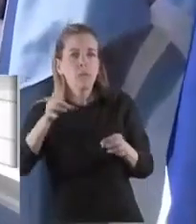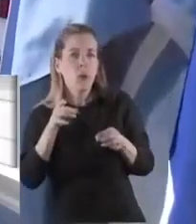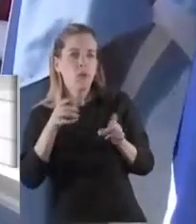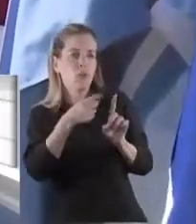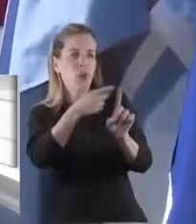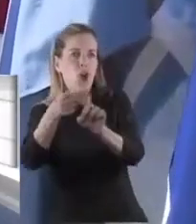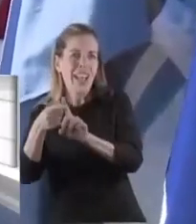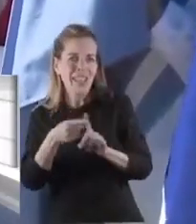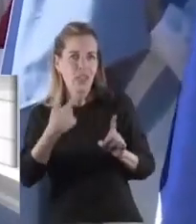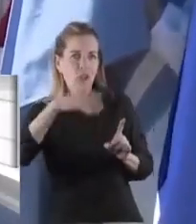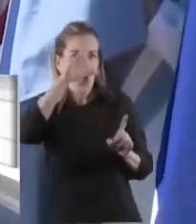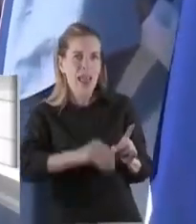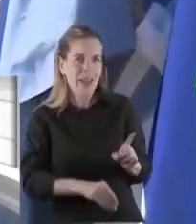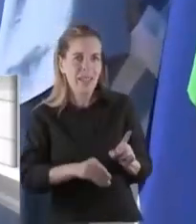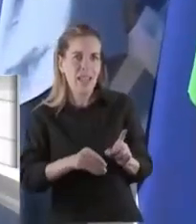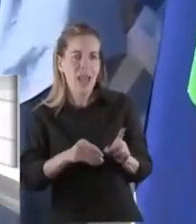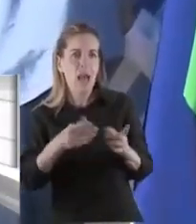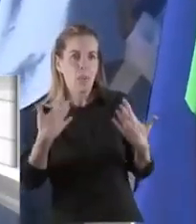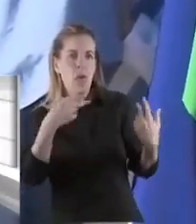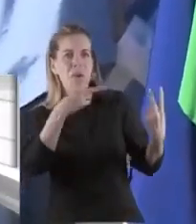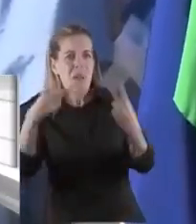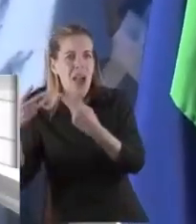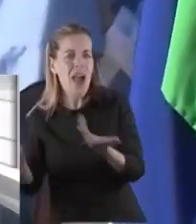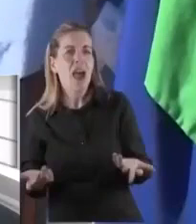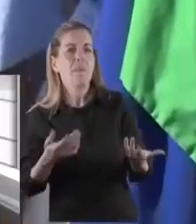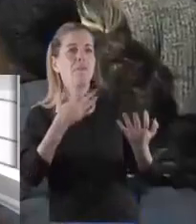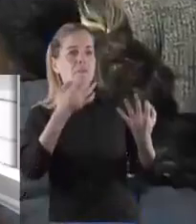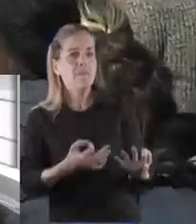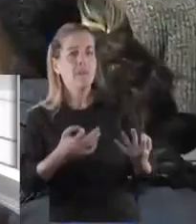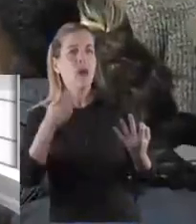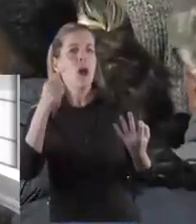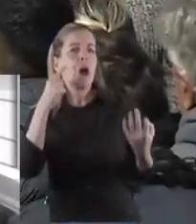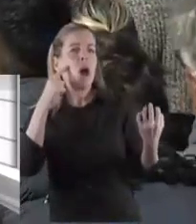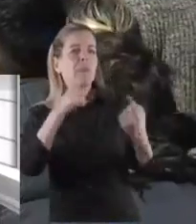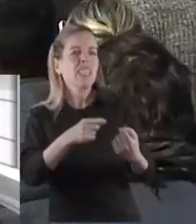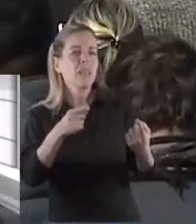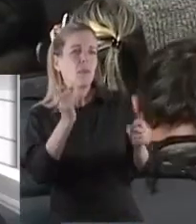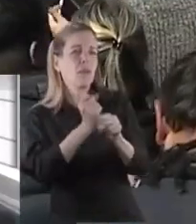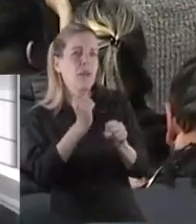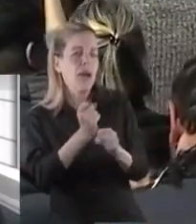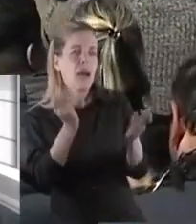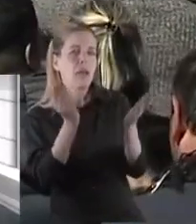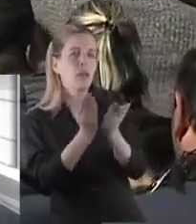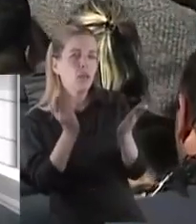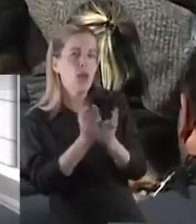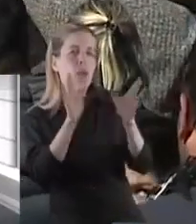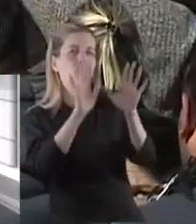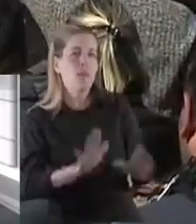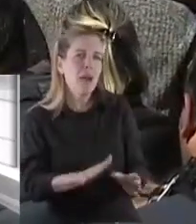argentina para poder cumplir sus objetivos para poder trabajar para poder estudiar